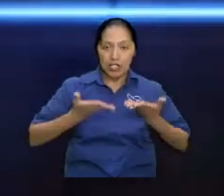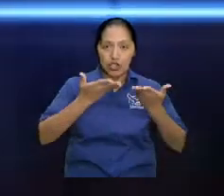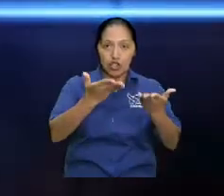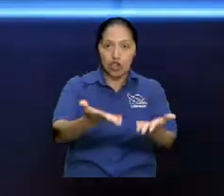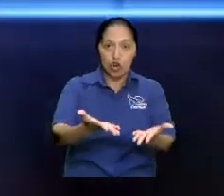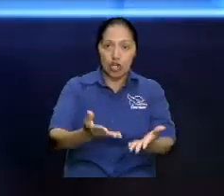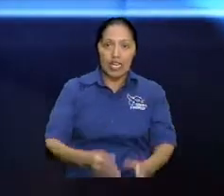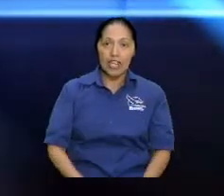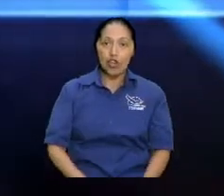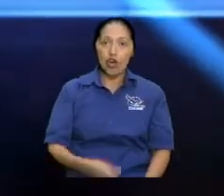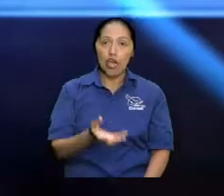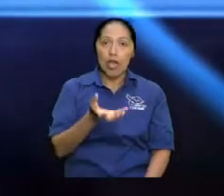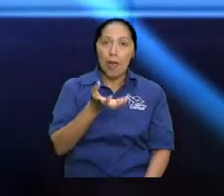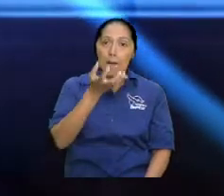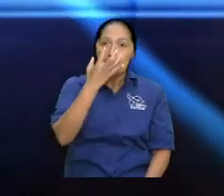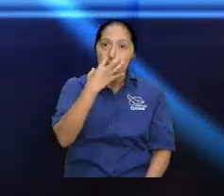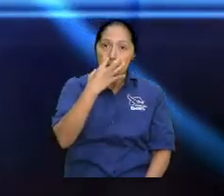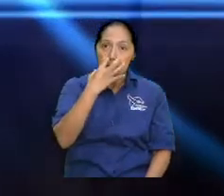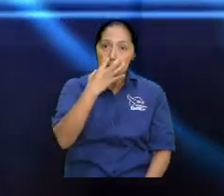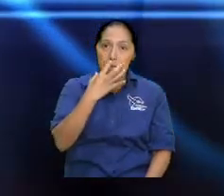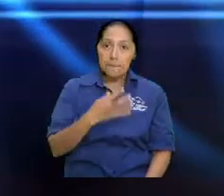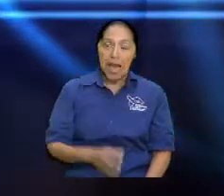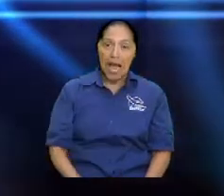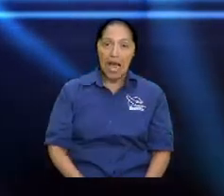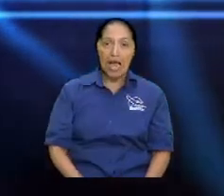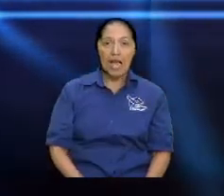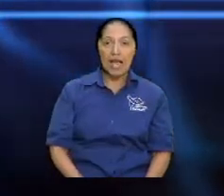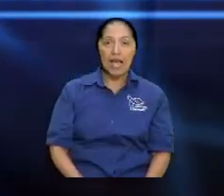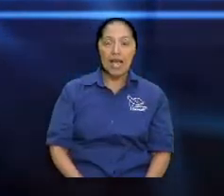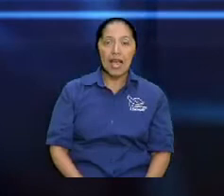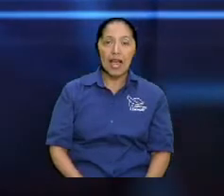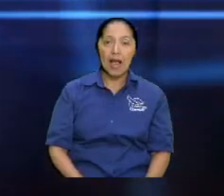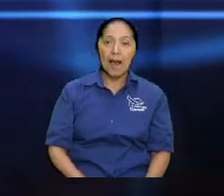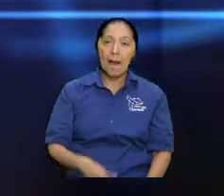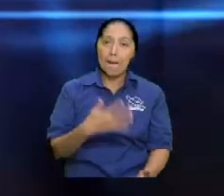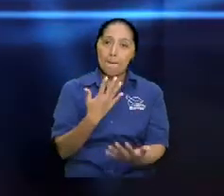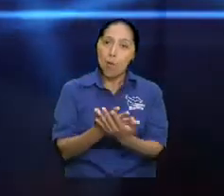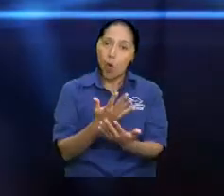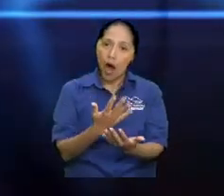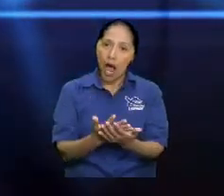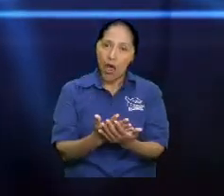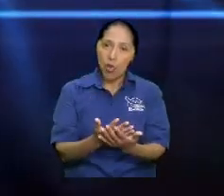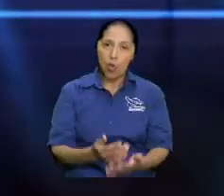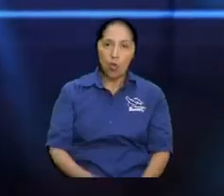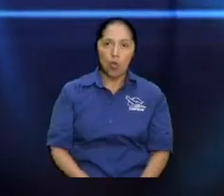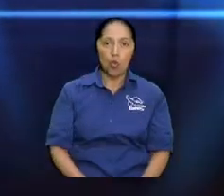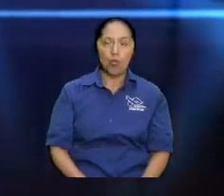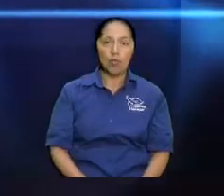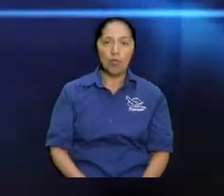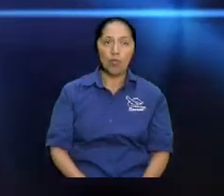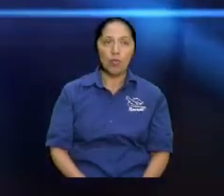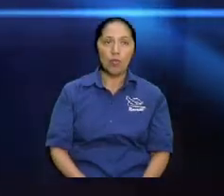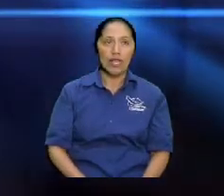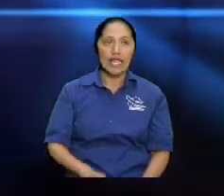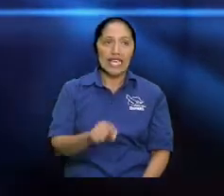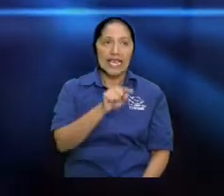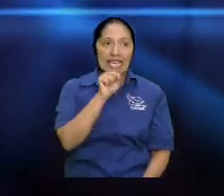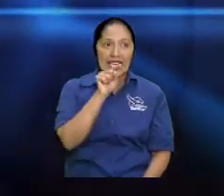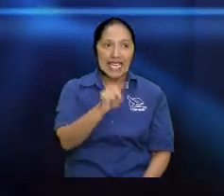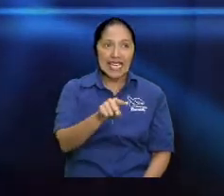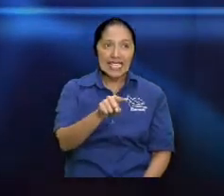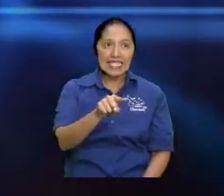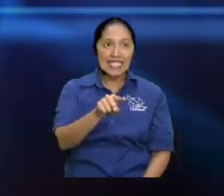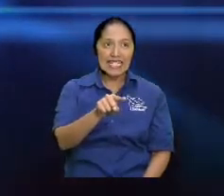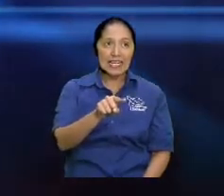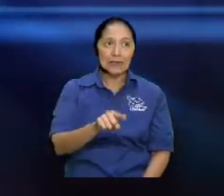dijimos con el propósito de andar señalando a otras personas, sino que actitudes que podamos tener nosotros que no son gratas delante